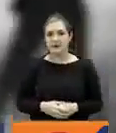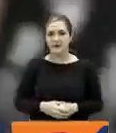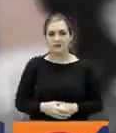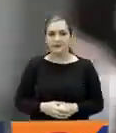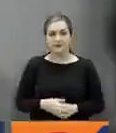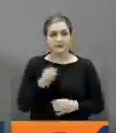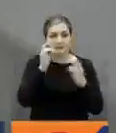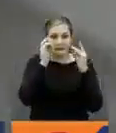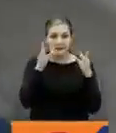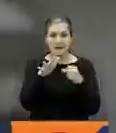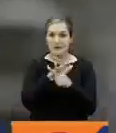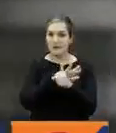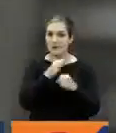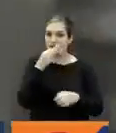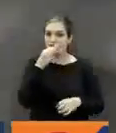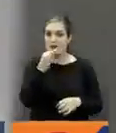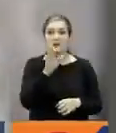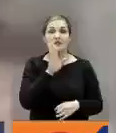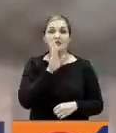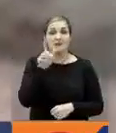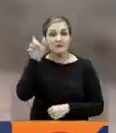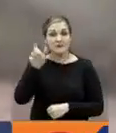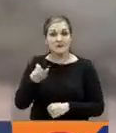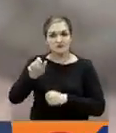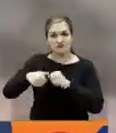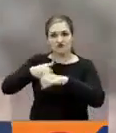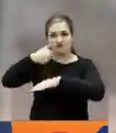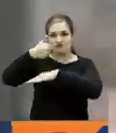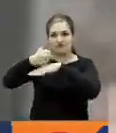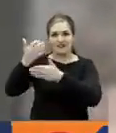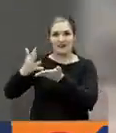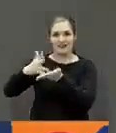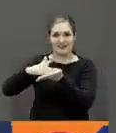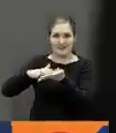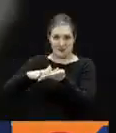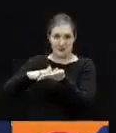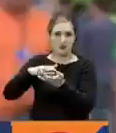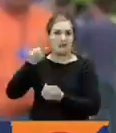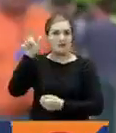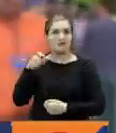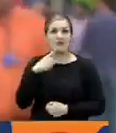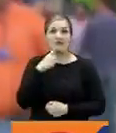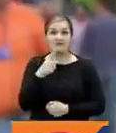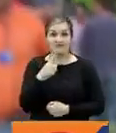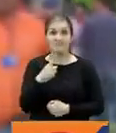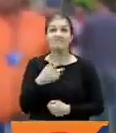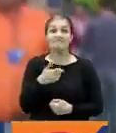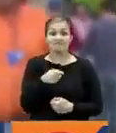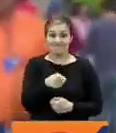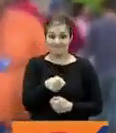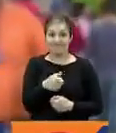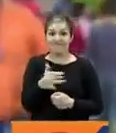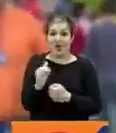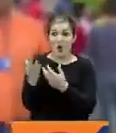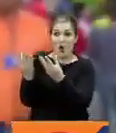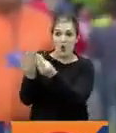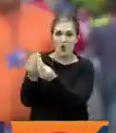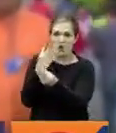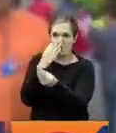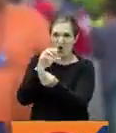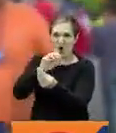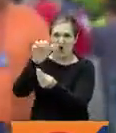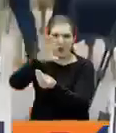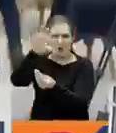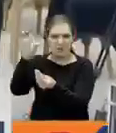grave denuncia hizo el registrador nacional al confirmar que bandas de sicarios extranjeros habrían recibido registro civil colombiano para delinquir en nuestro